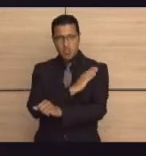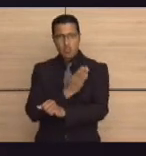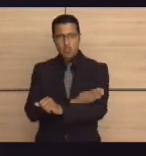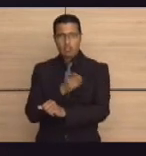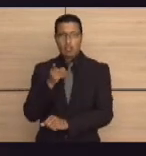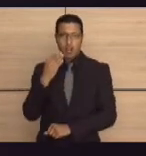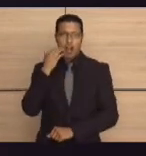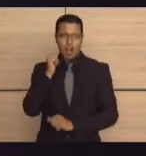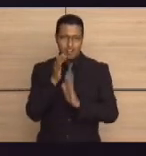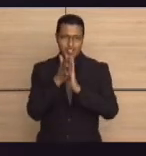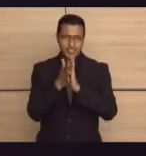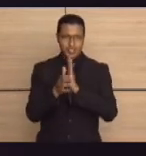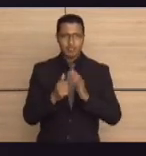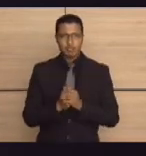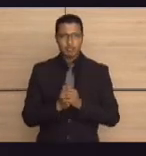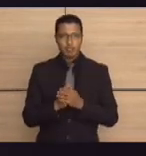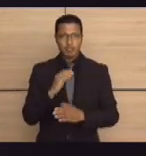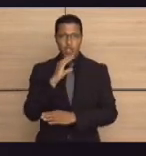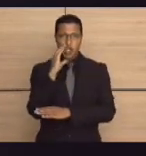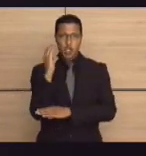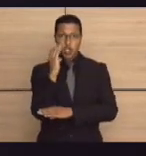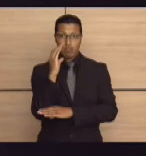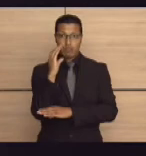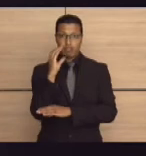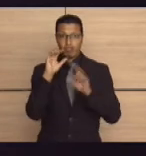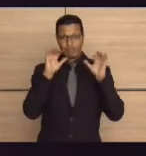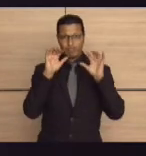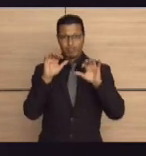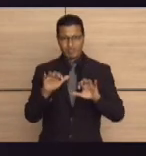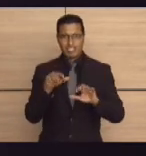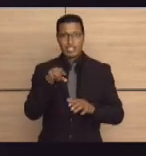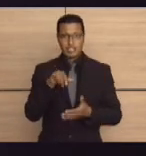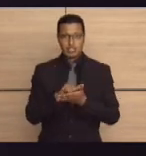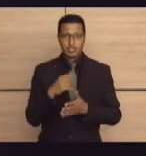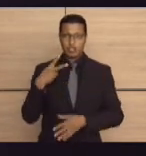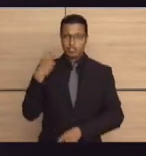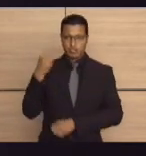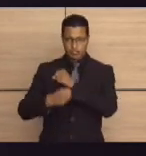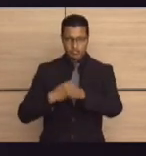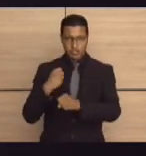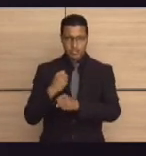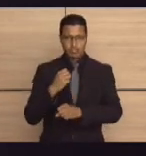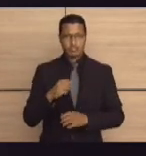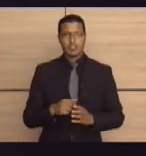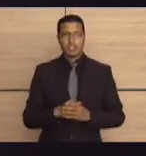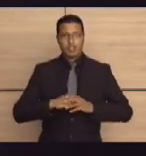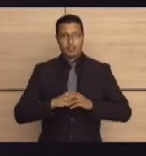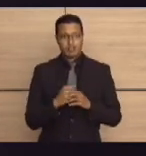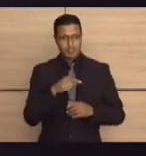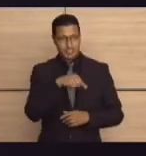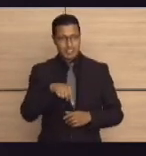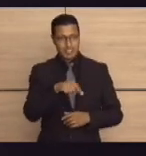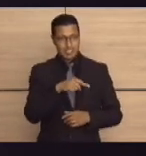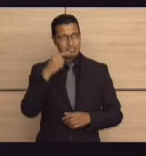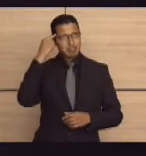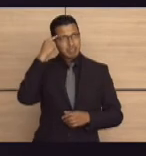Thunberg. Colombia asiste a la celebración de su bicentenario. Celebramos 200 años de vida de lo que llamamos